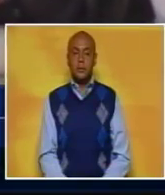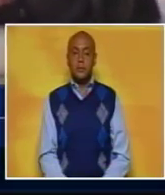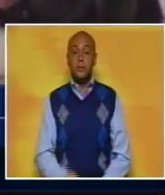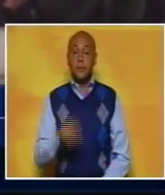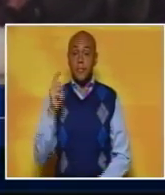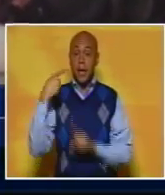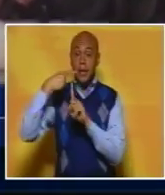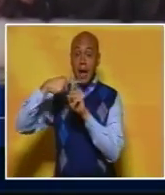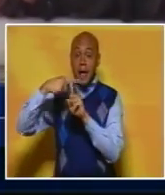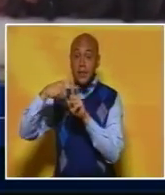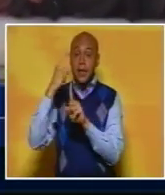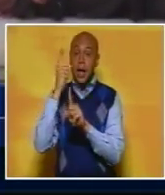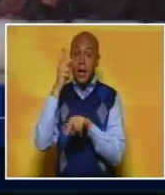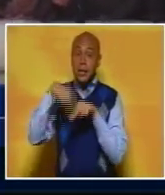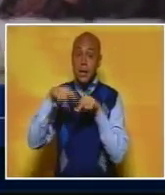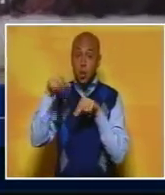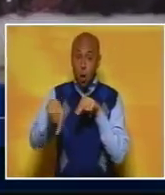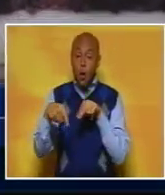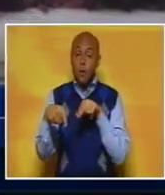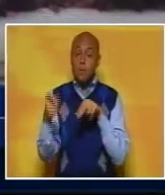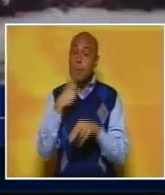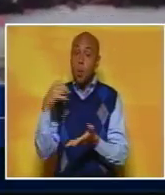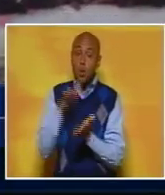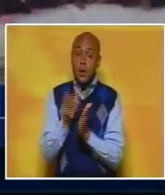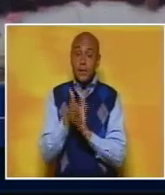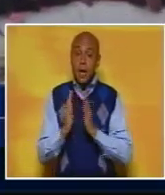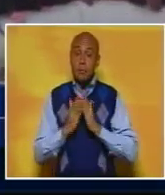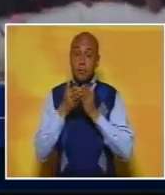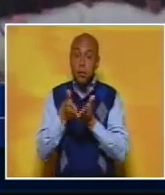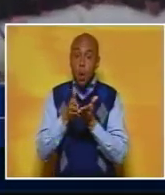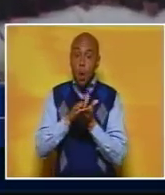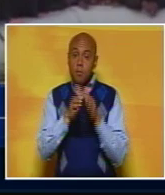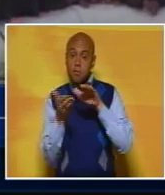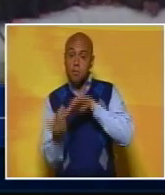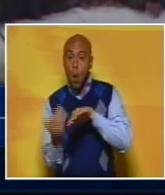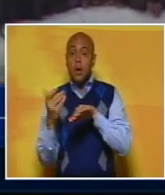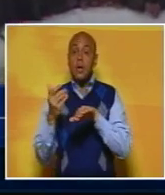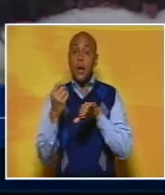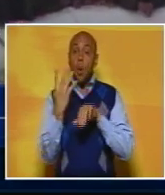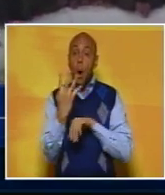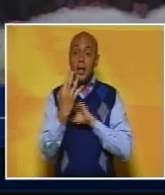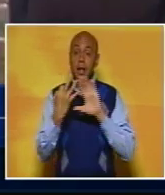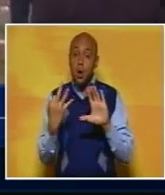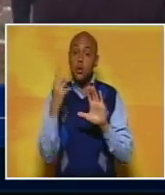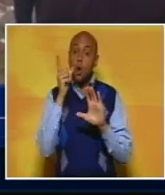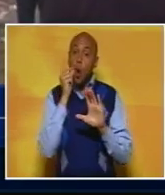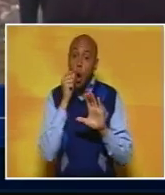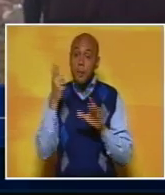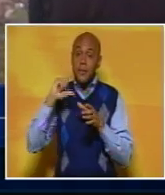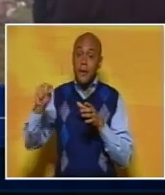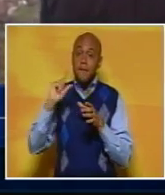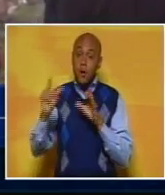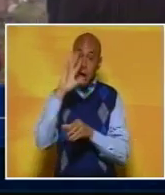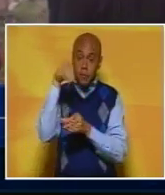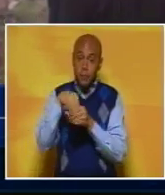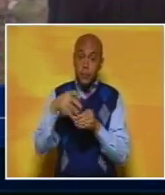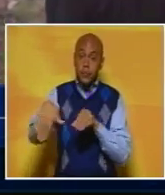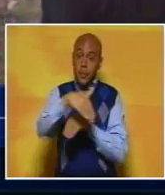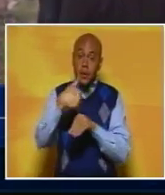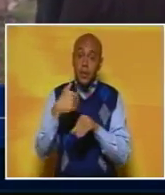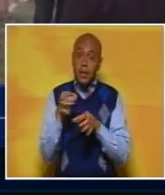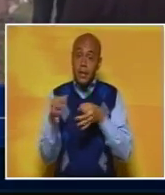En Grecia, un niño murió esta mañana al volcar un bote con 48 migrantes y refugiados ante las costas de la isla de